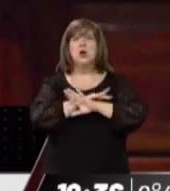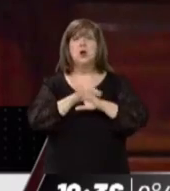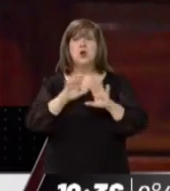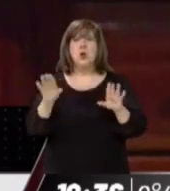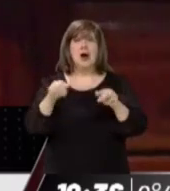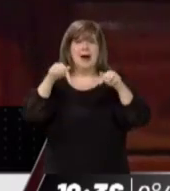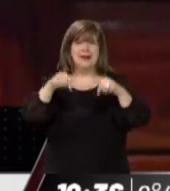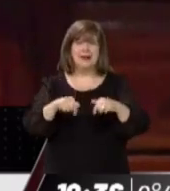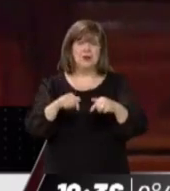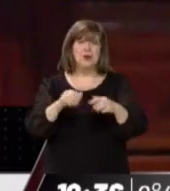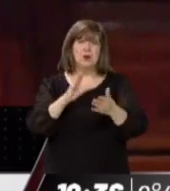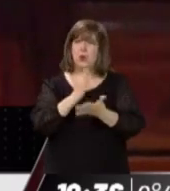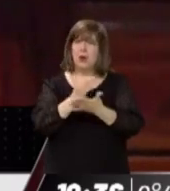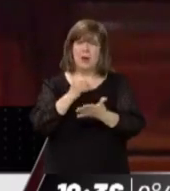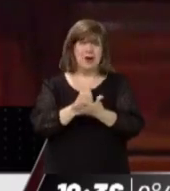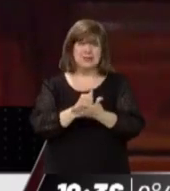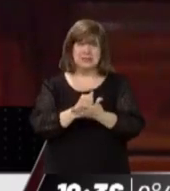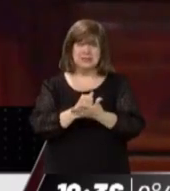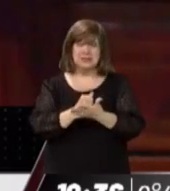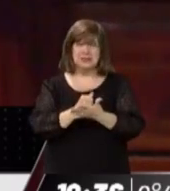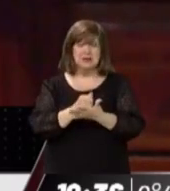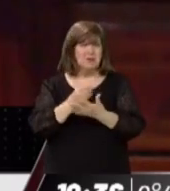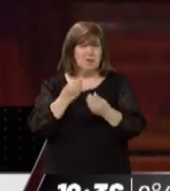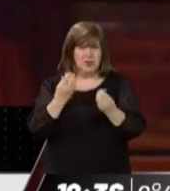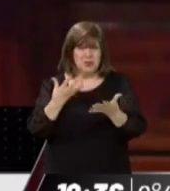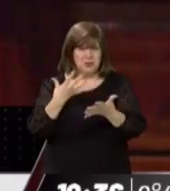ni acá ni en ningún lado nadie se merece pasar por esto